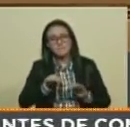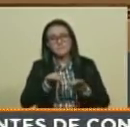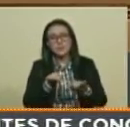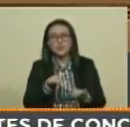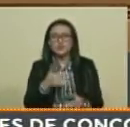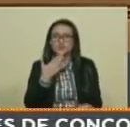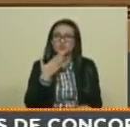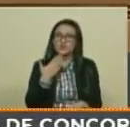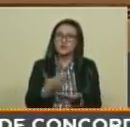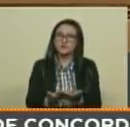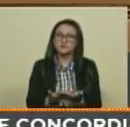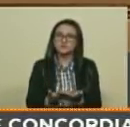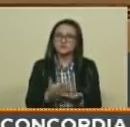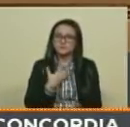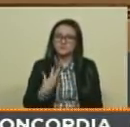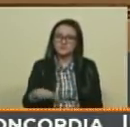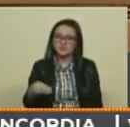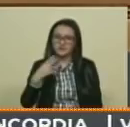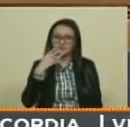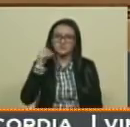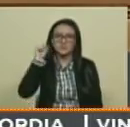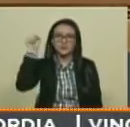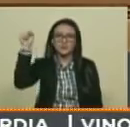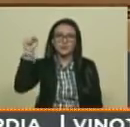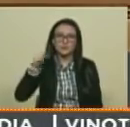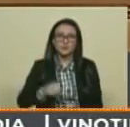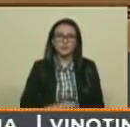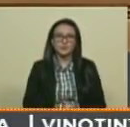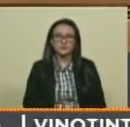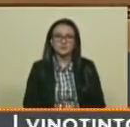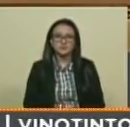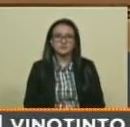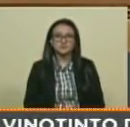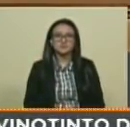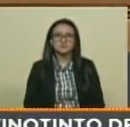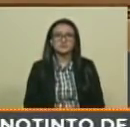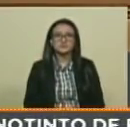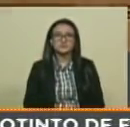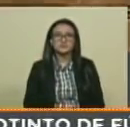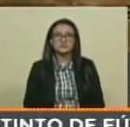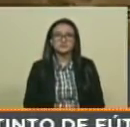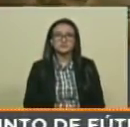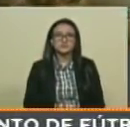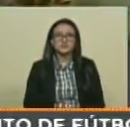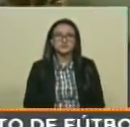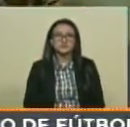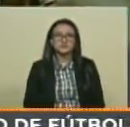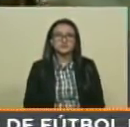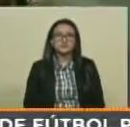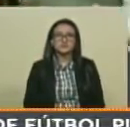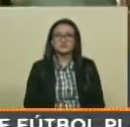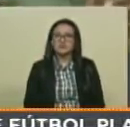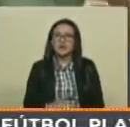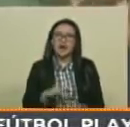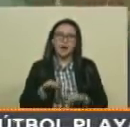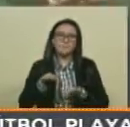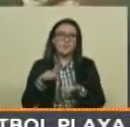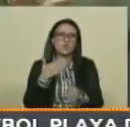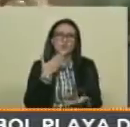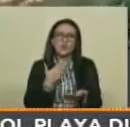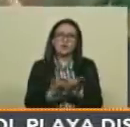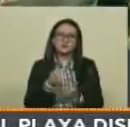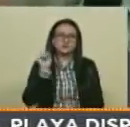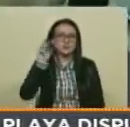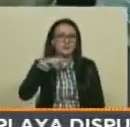del jefe de Estado, presidente Nicolás Maduro, que ha contado con el máximo apoyo de la Asamblea